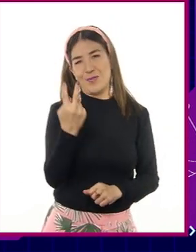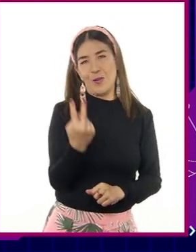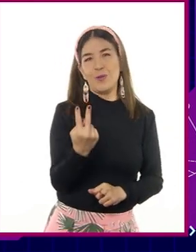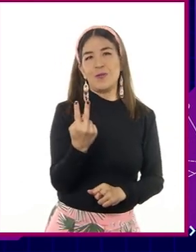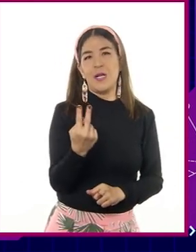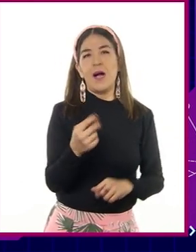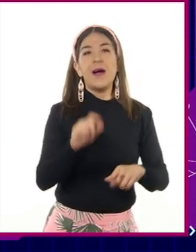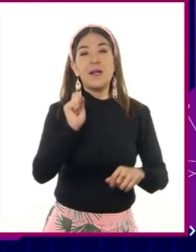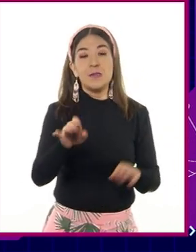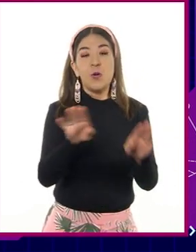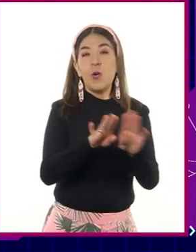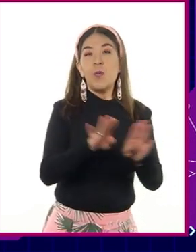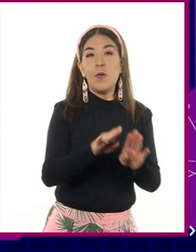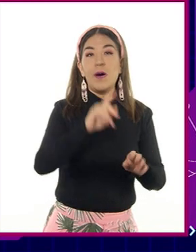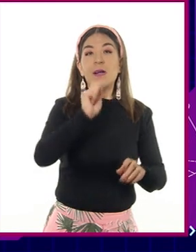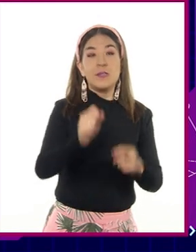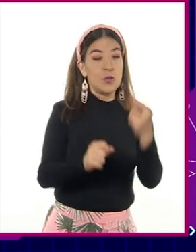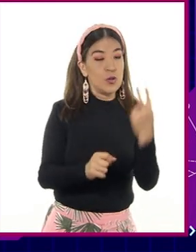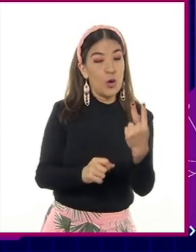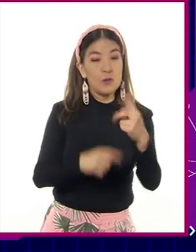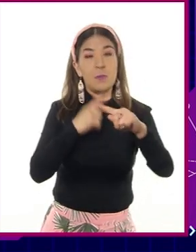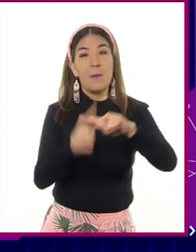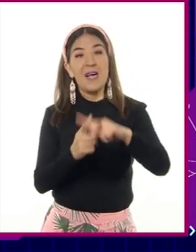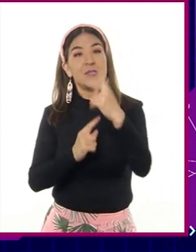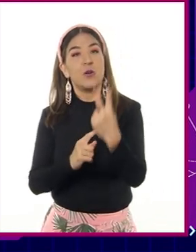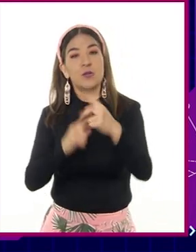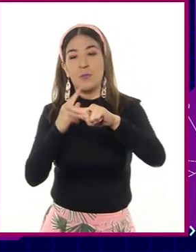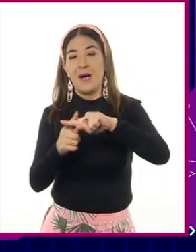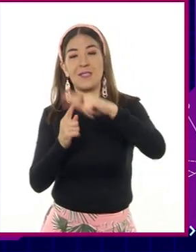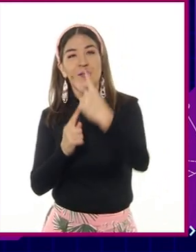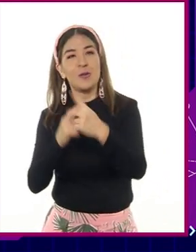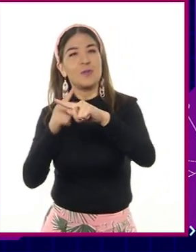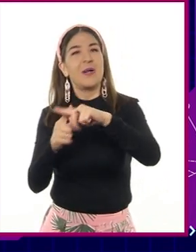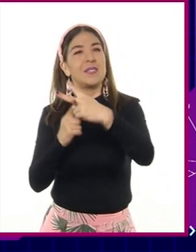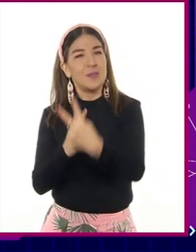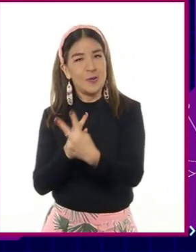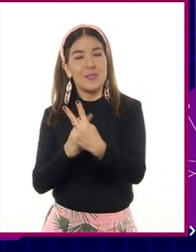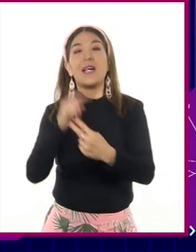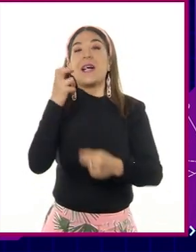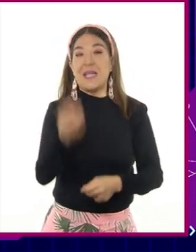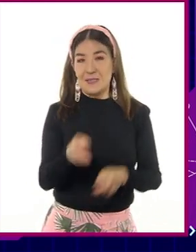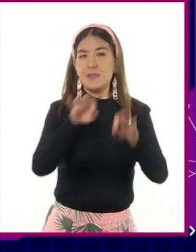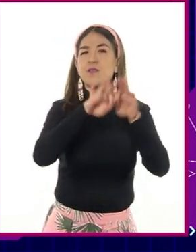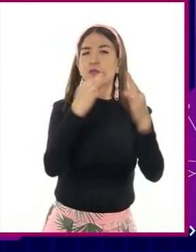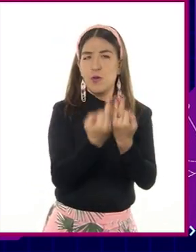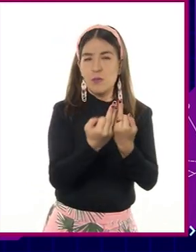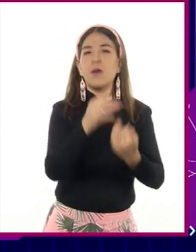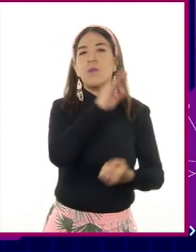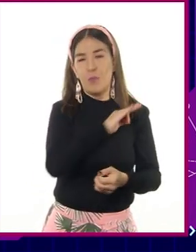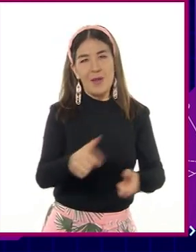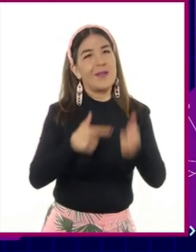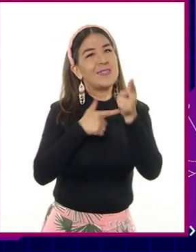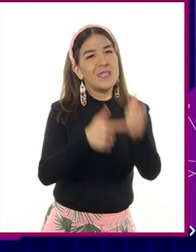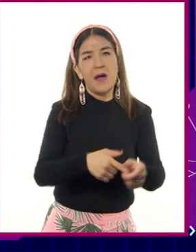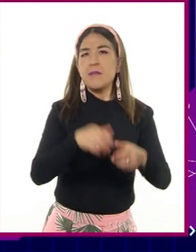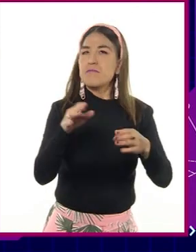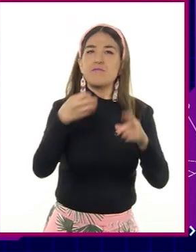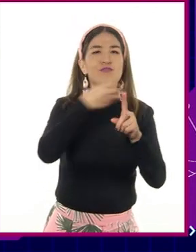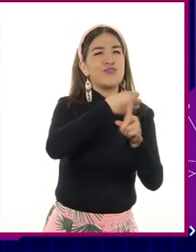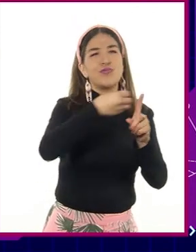decir, a cada término se le van sumando 2 unidades más. De esta manera podemos continuar con la